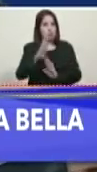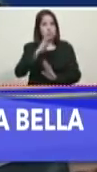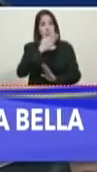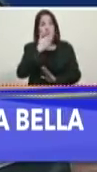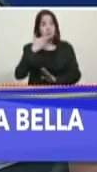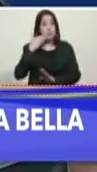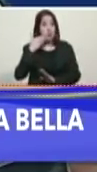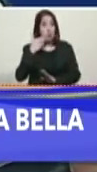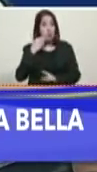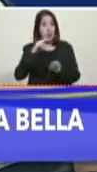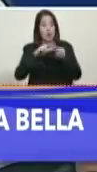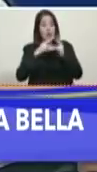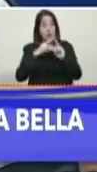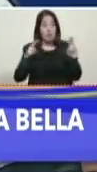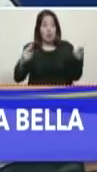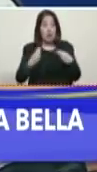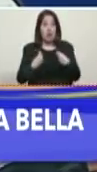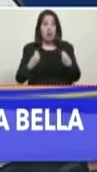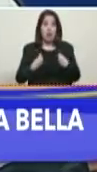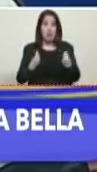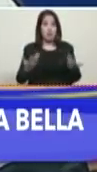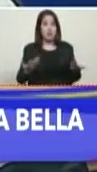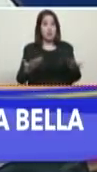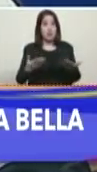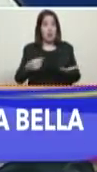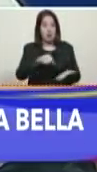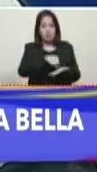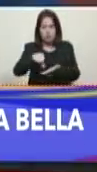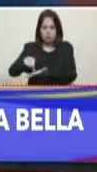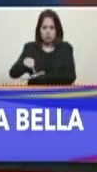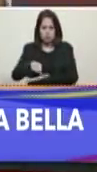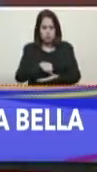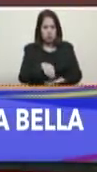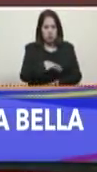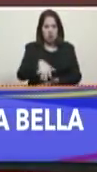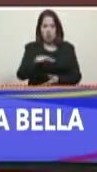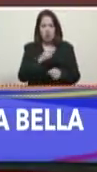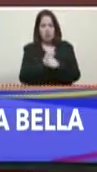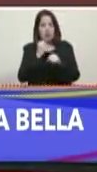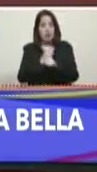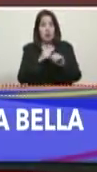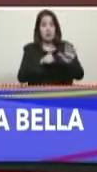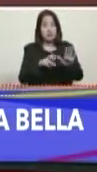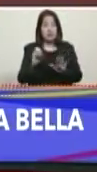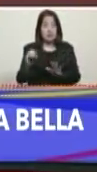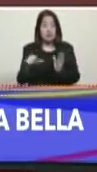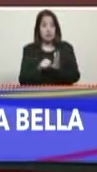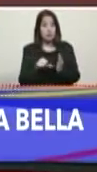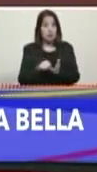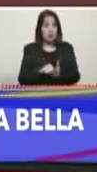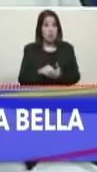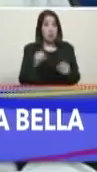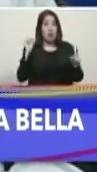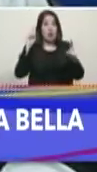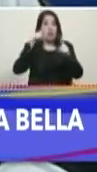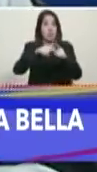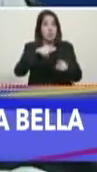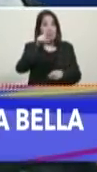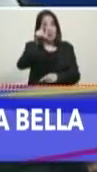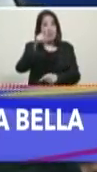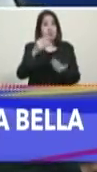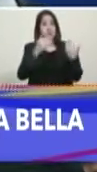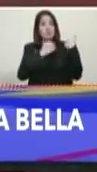por la paz la vida que tenga núcleos de acción permanente en esta 60 ciudad es una meta que te entrego mi voz